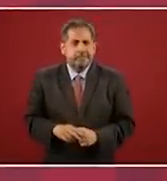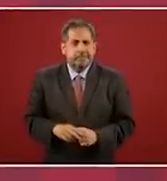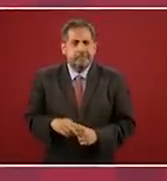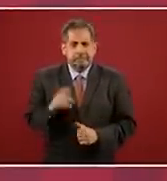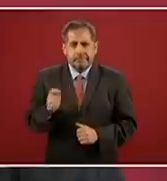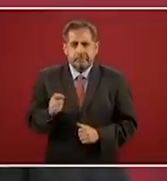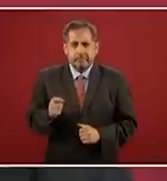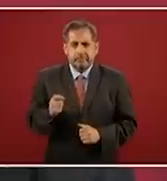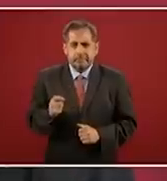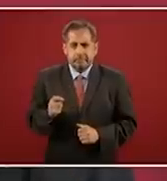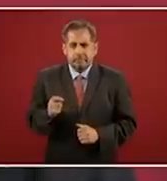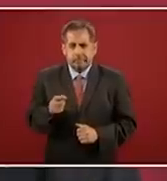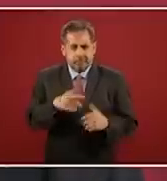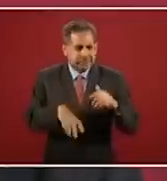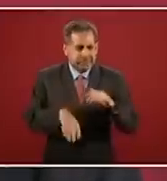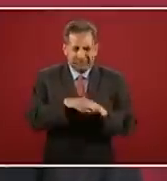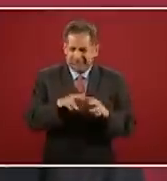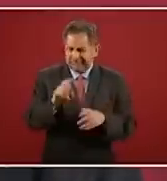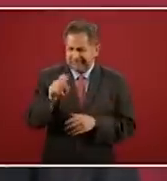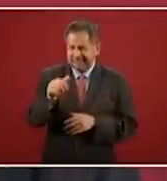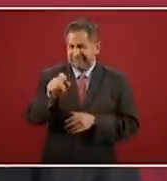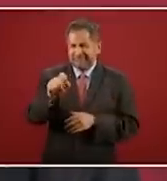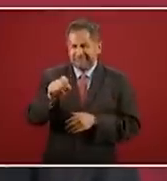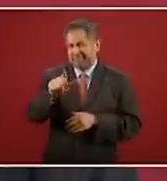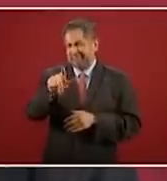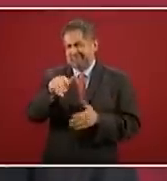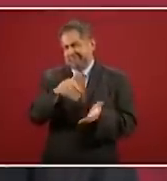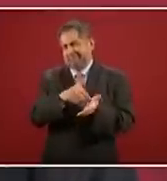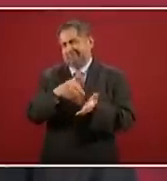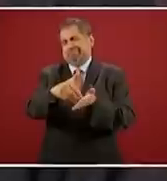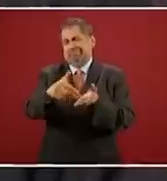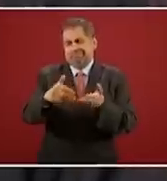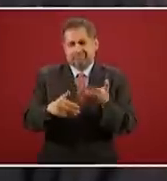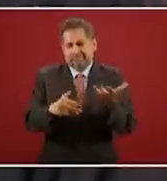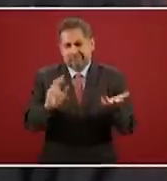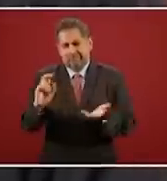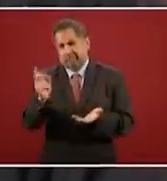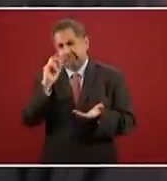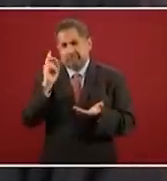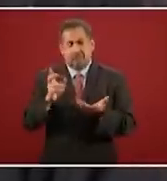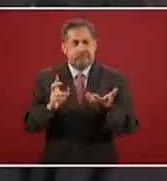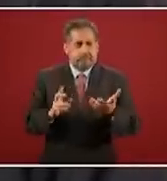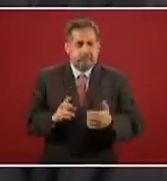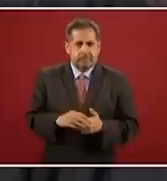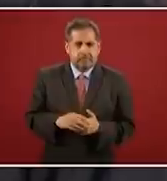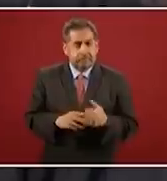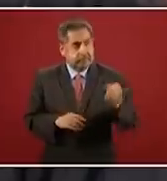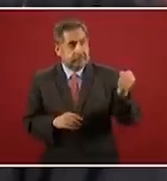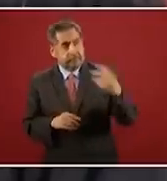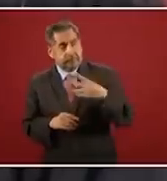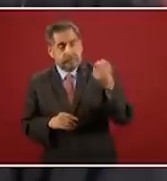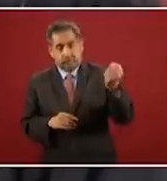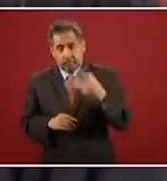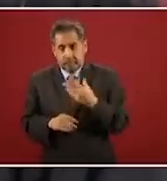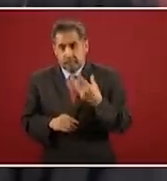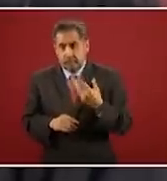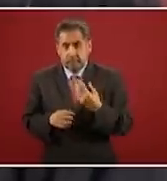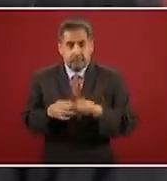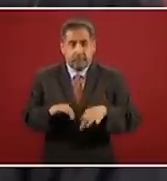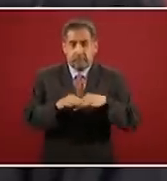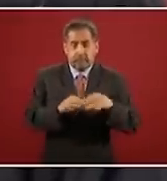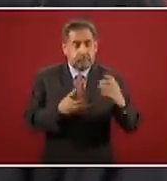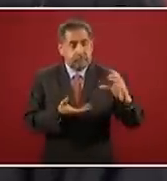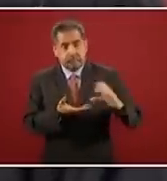Es la cantidad que tú mencionas, 36, 37 mil millones de dólares. Es la principal fuente